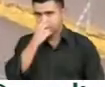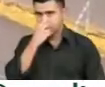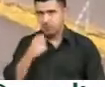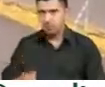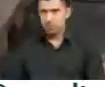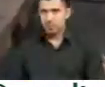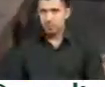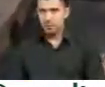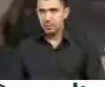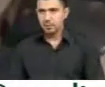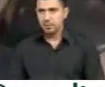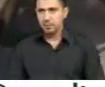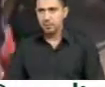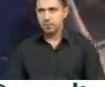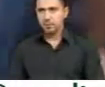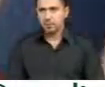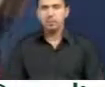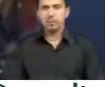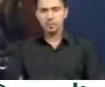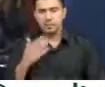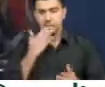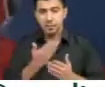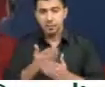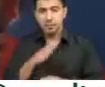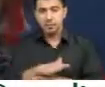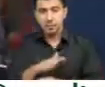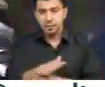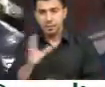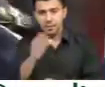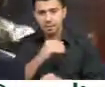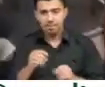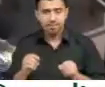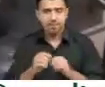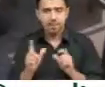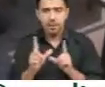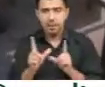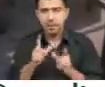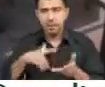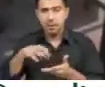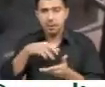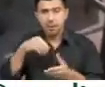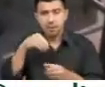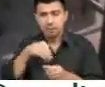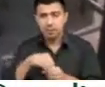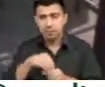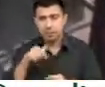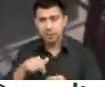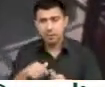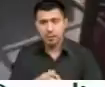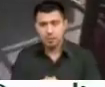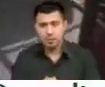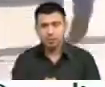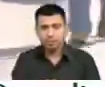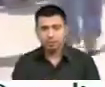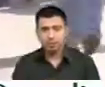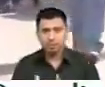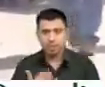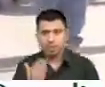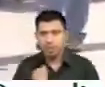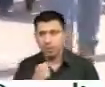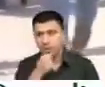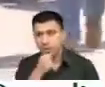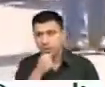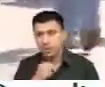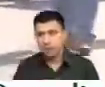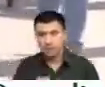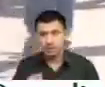se califican algunas ciudades del territorio nacional, especialmente Cúcuta, como sede de actividades económicas al margen de la ley.